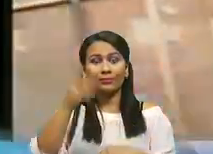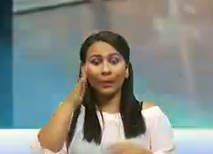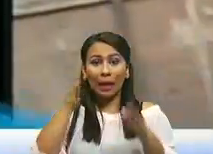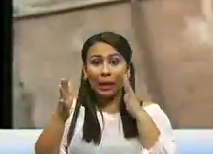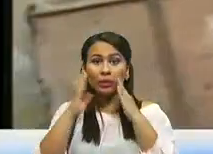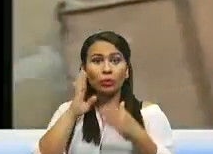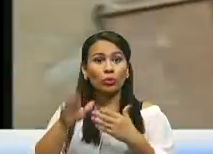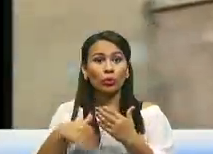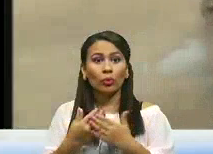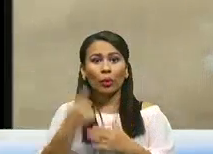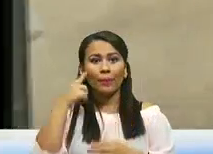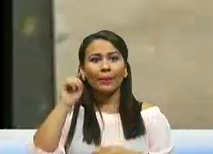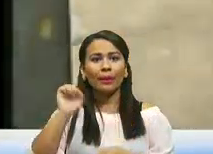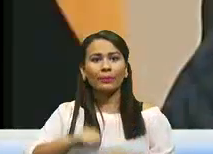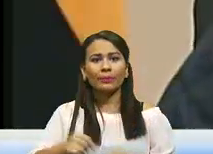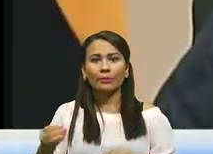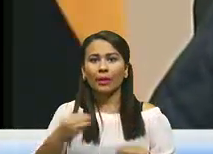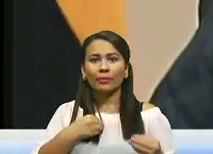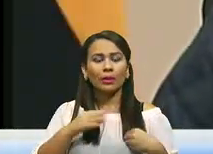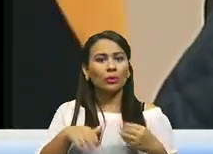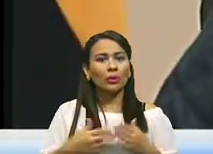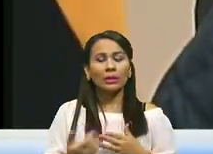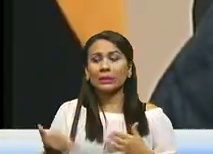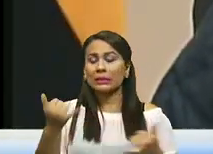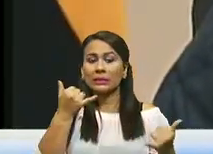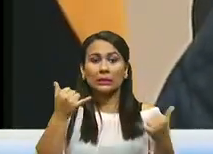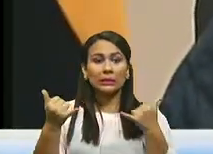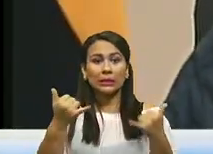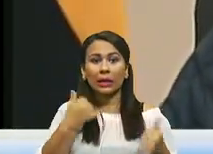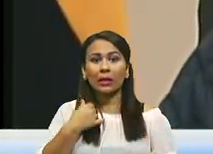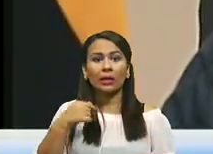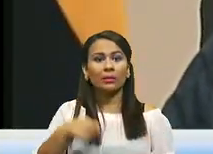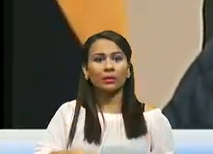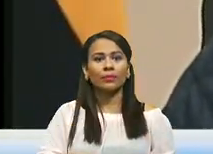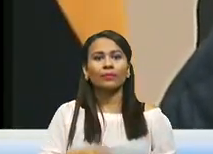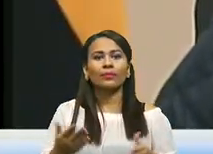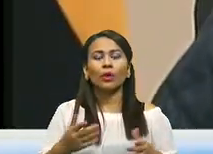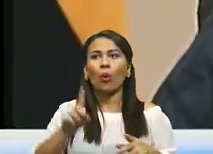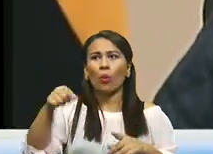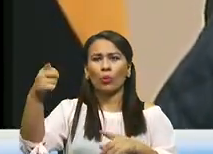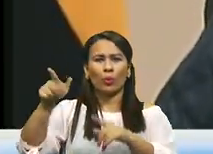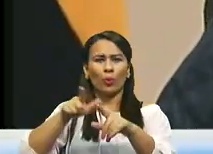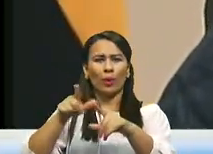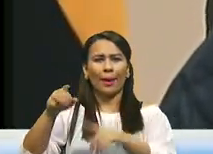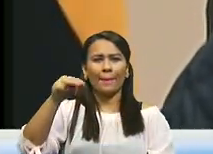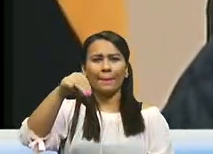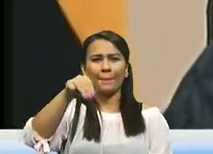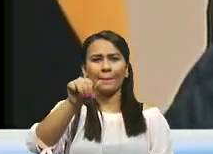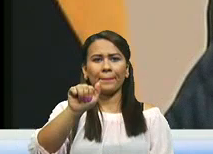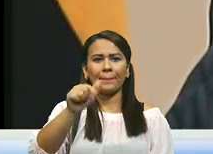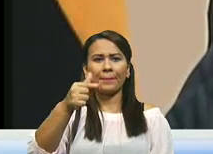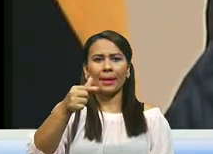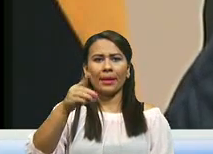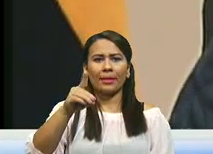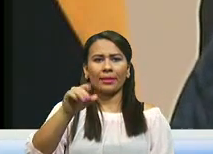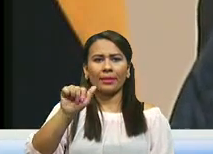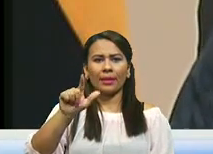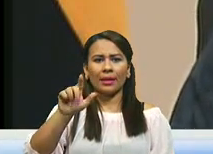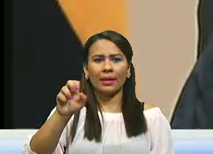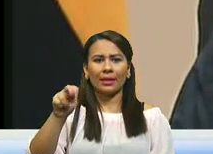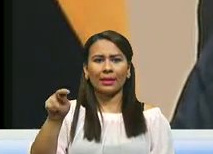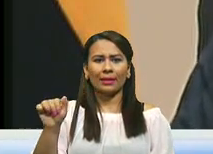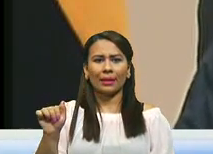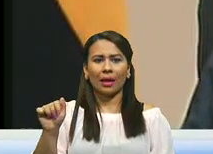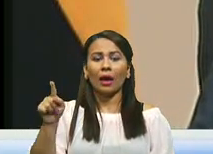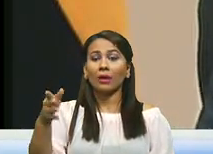Metropolitano, para atender los llamados. Esto es estructural en el sector de la Magdalena, en la zona Eloy Alfaro, en donde se